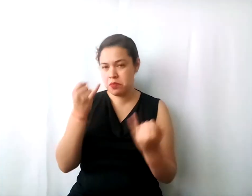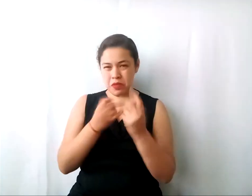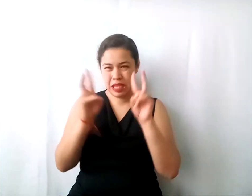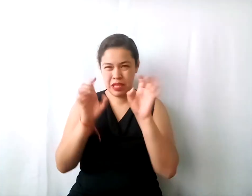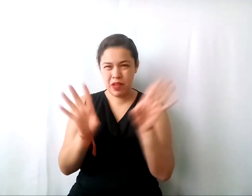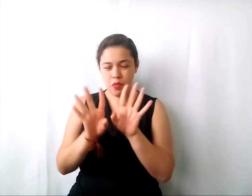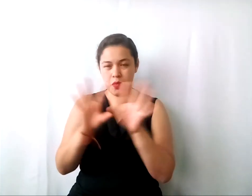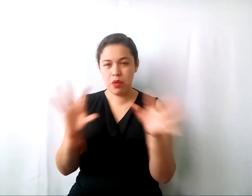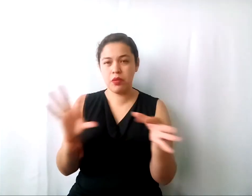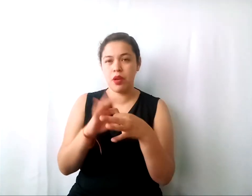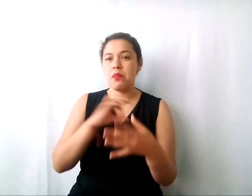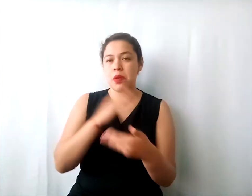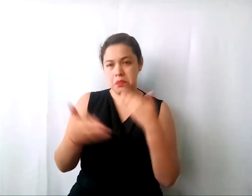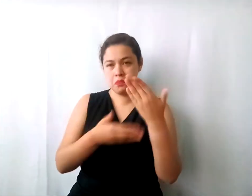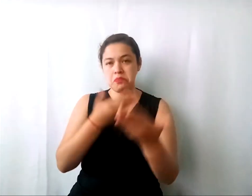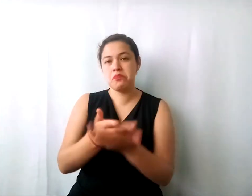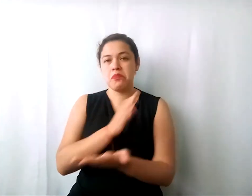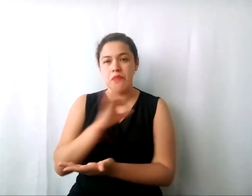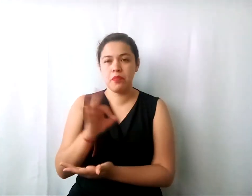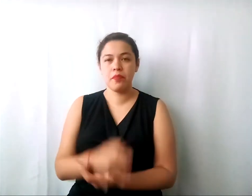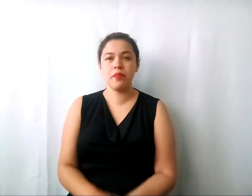lo pueden plantear.